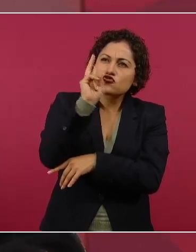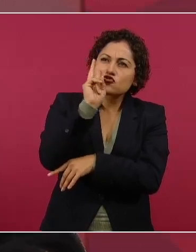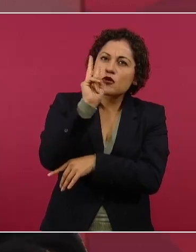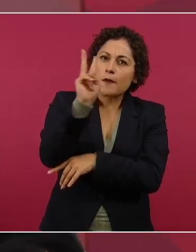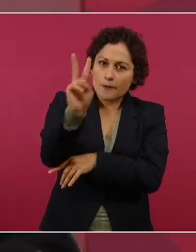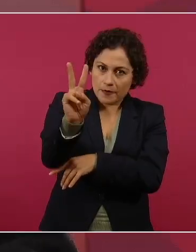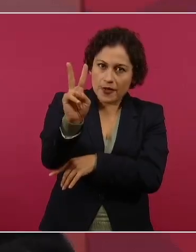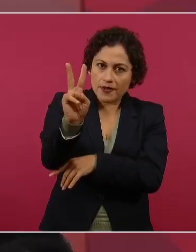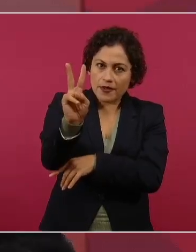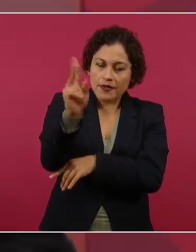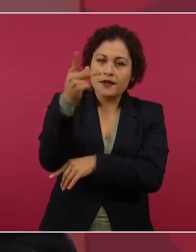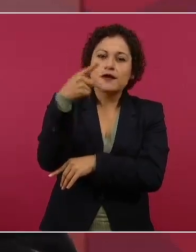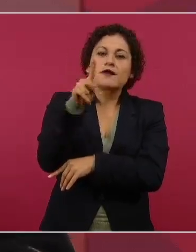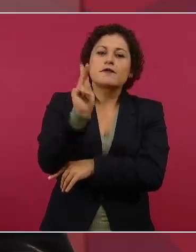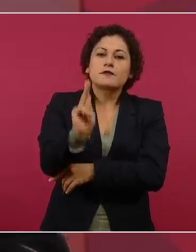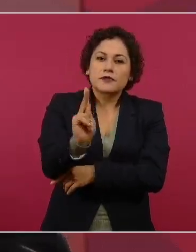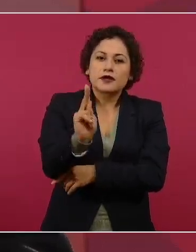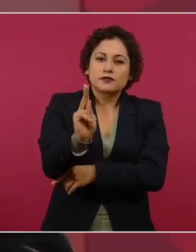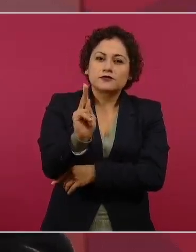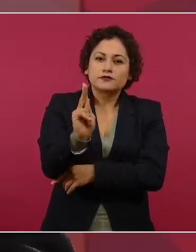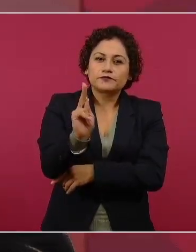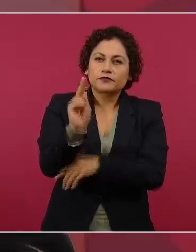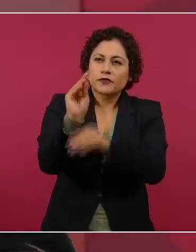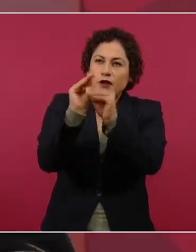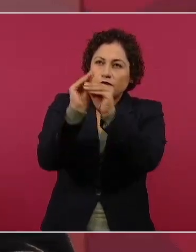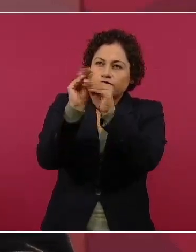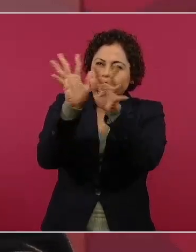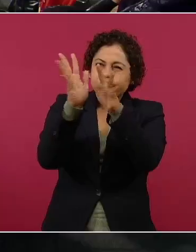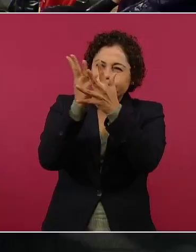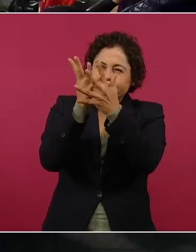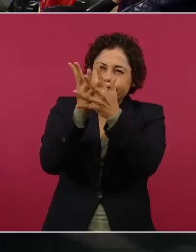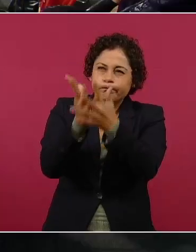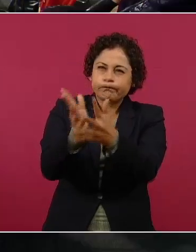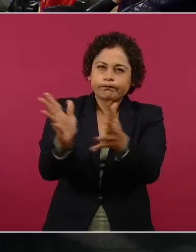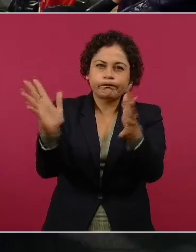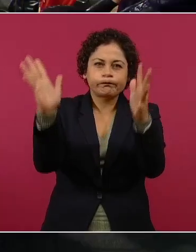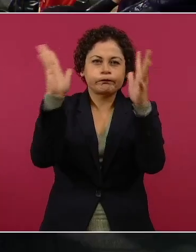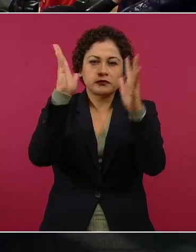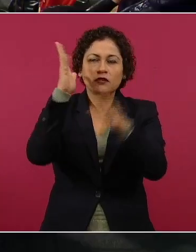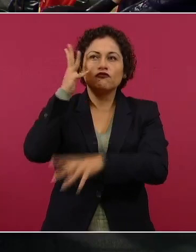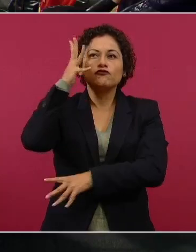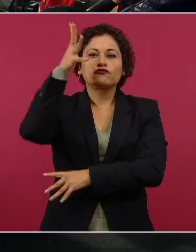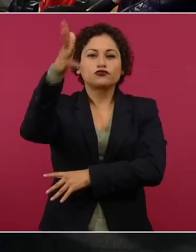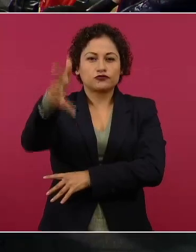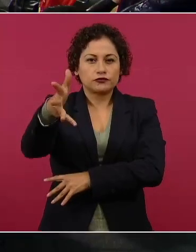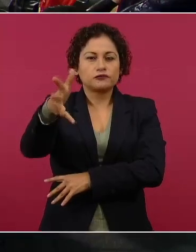sino hay mucha claridad hacia adelante.